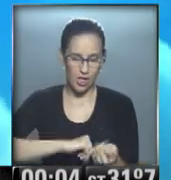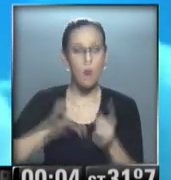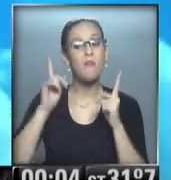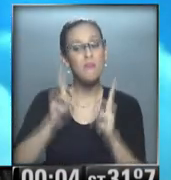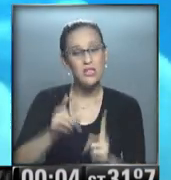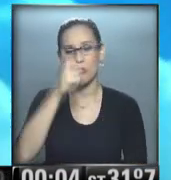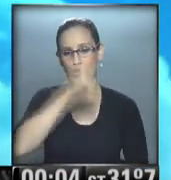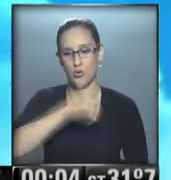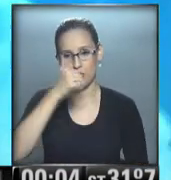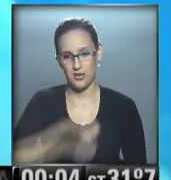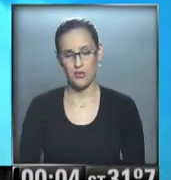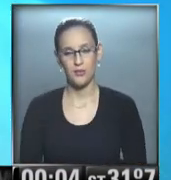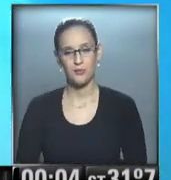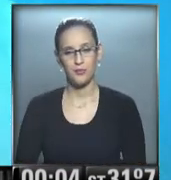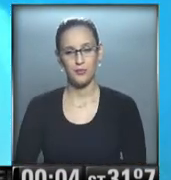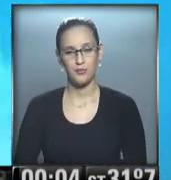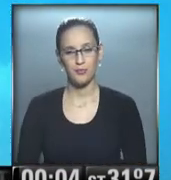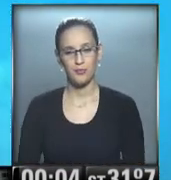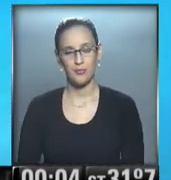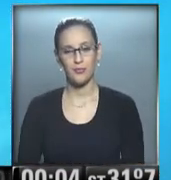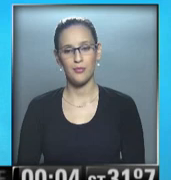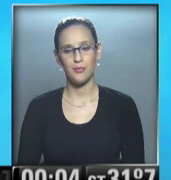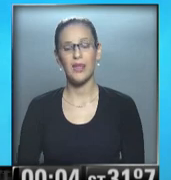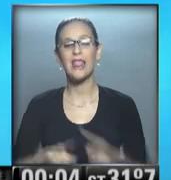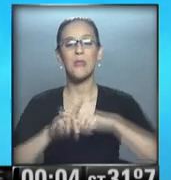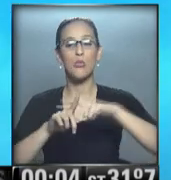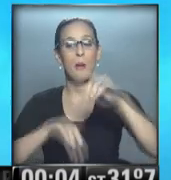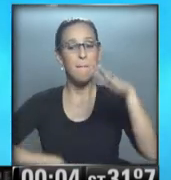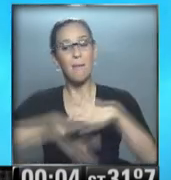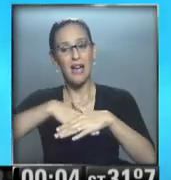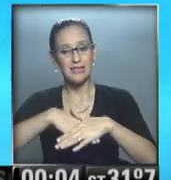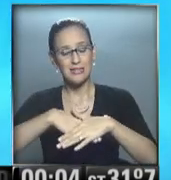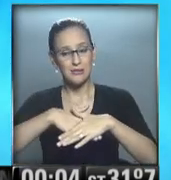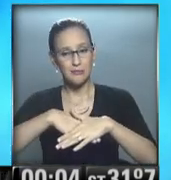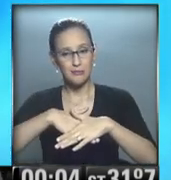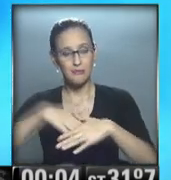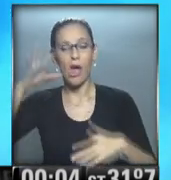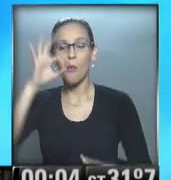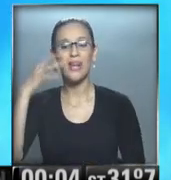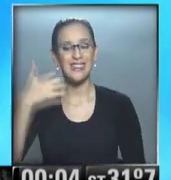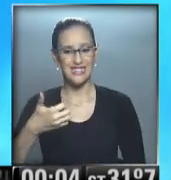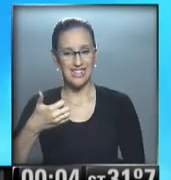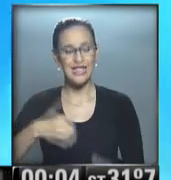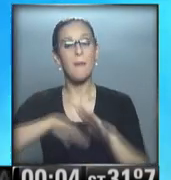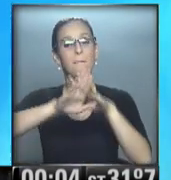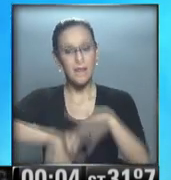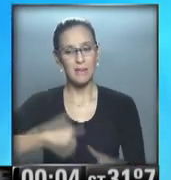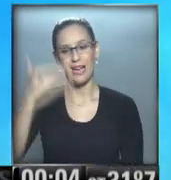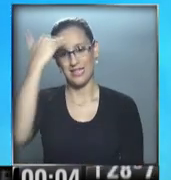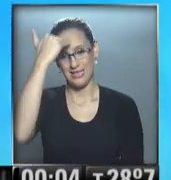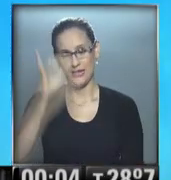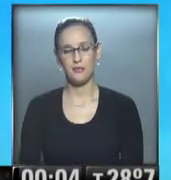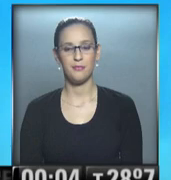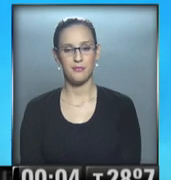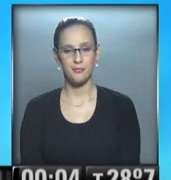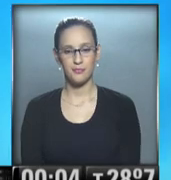el domingo, pero ya con un descenso en la temperatura máxima. Fíjense que el día domingo de máxima vamos a tener 26 y 15